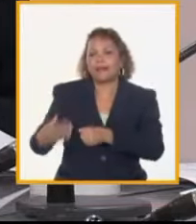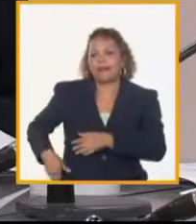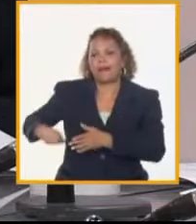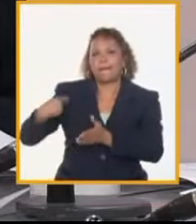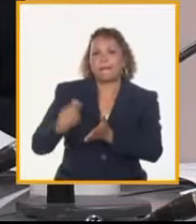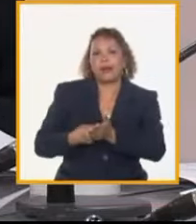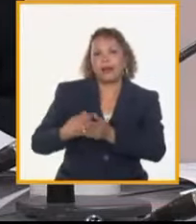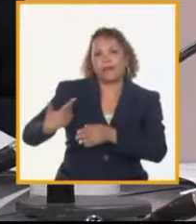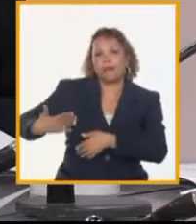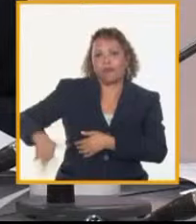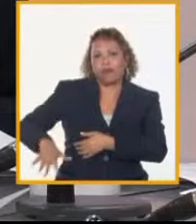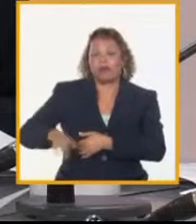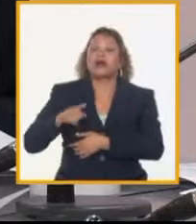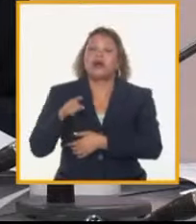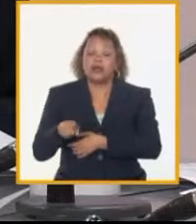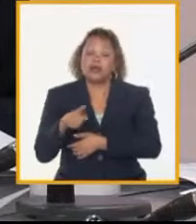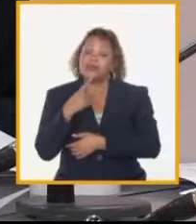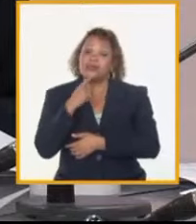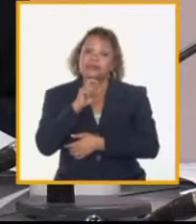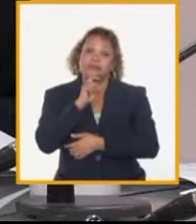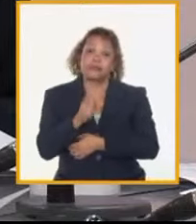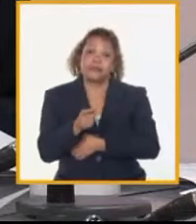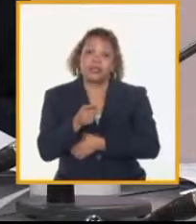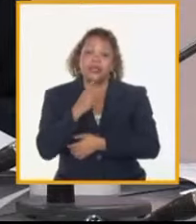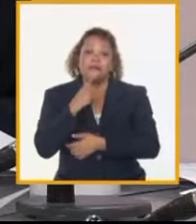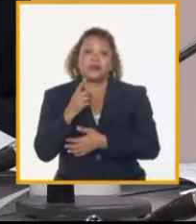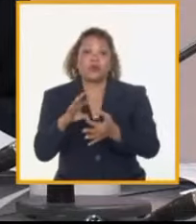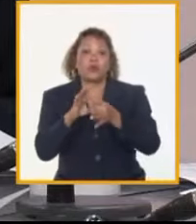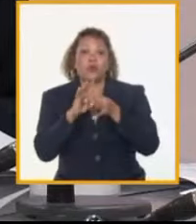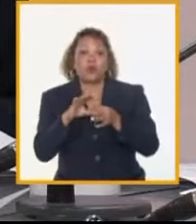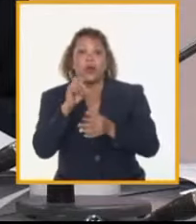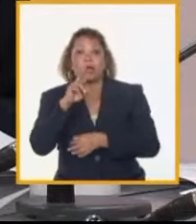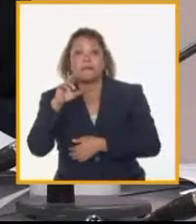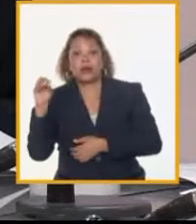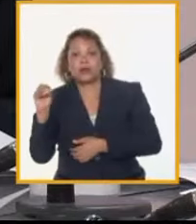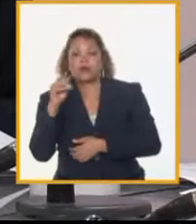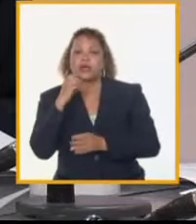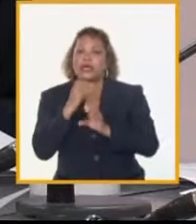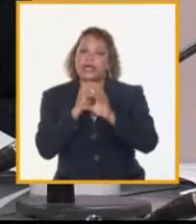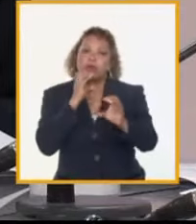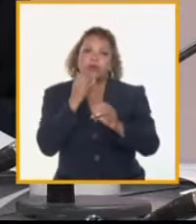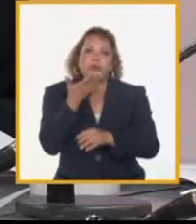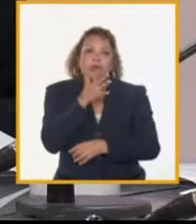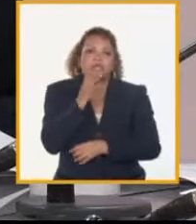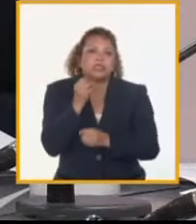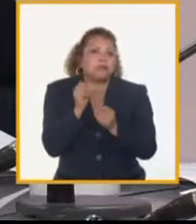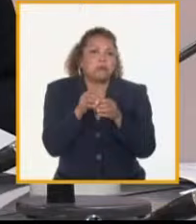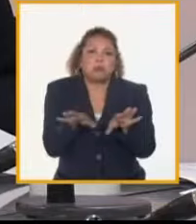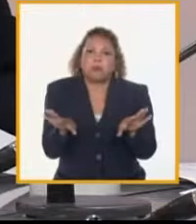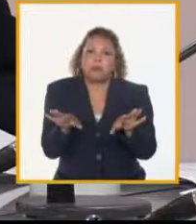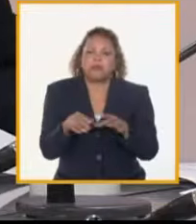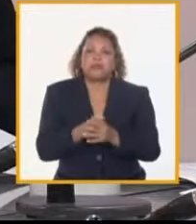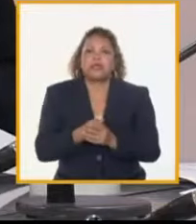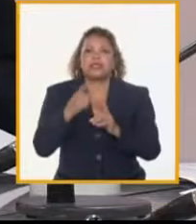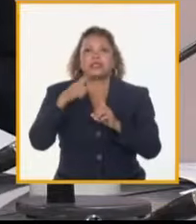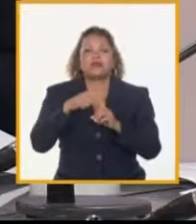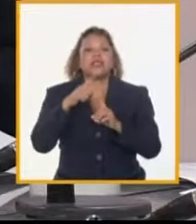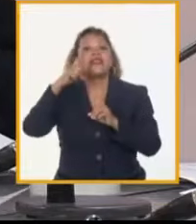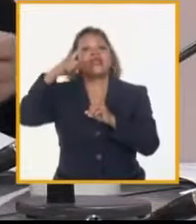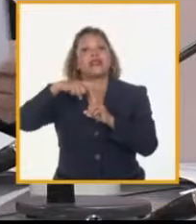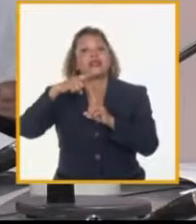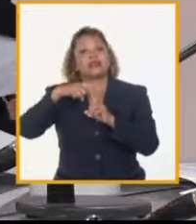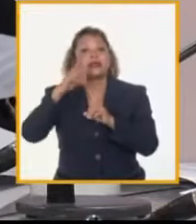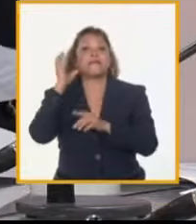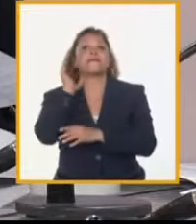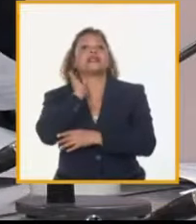viven, pero lo que no puedo justificar es que al pasar Guaymaro, el ómnibus se convierta en una local. ¿Y qué decir de la terminal de Las Tunas, que se ha convertido en un